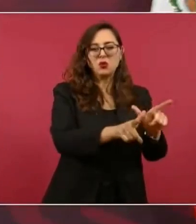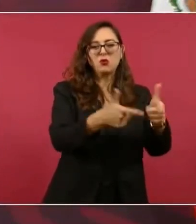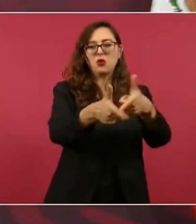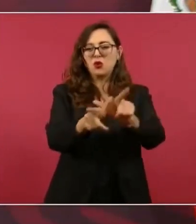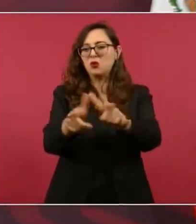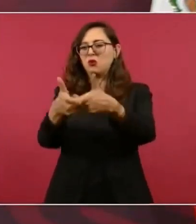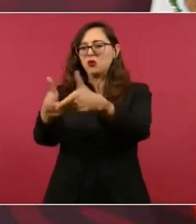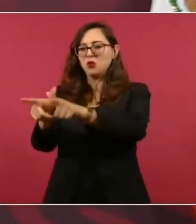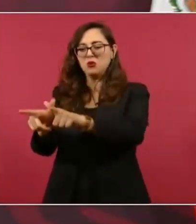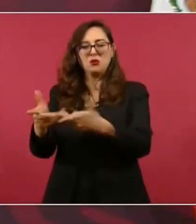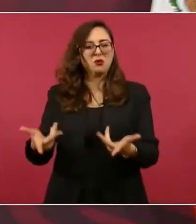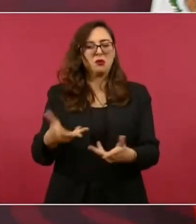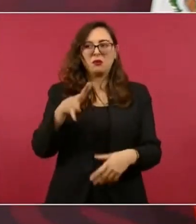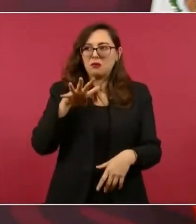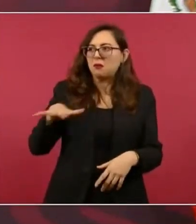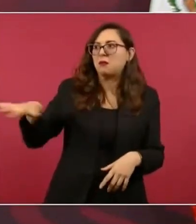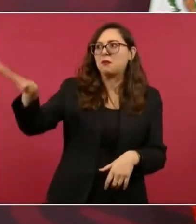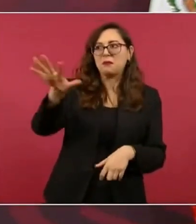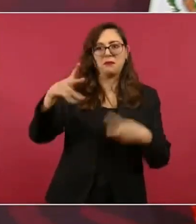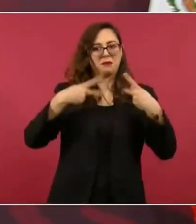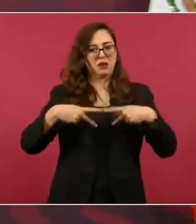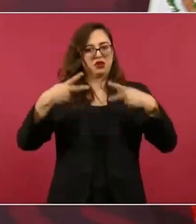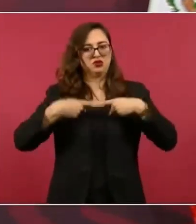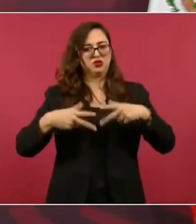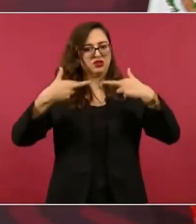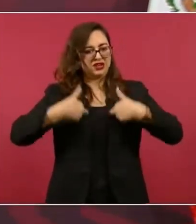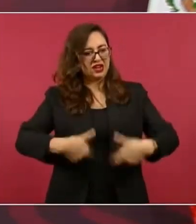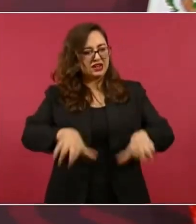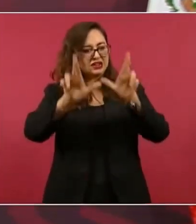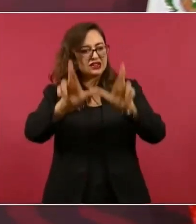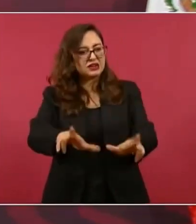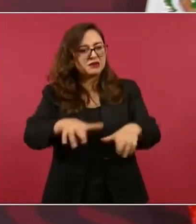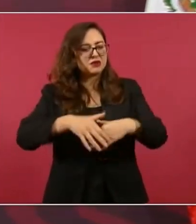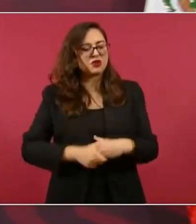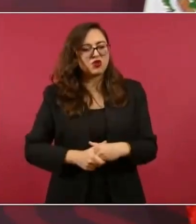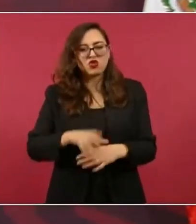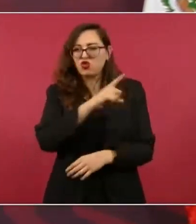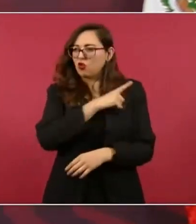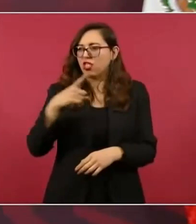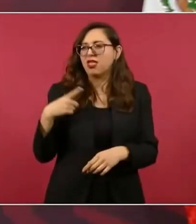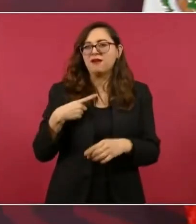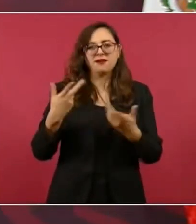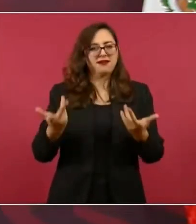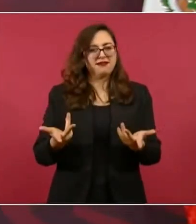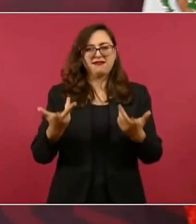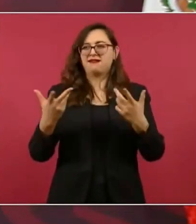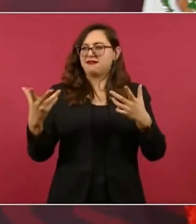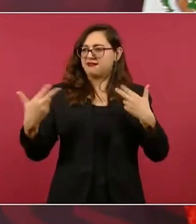que presentar una declaración de principios